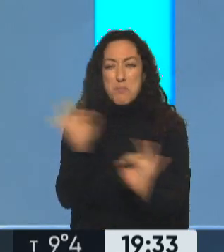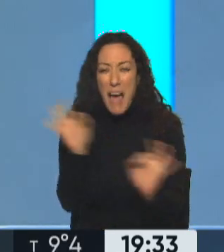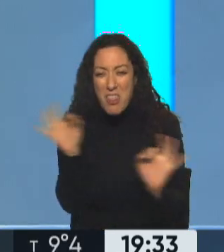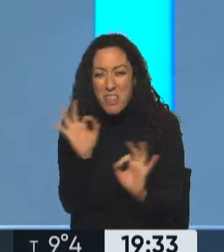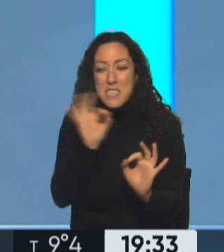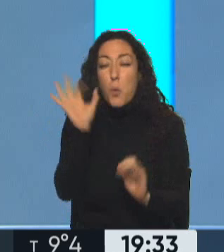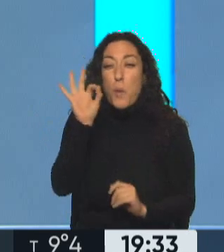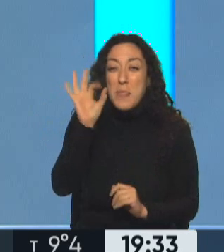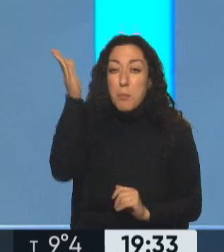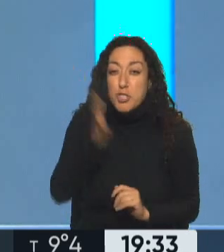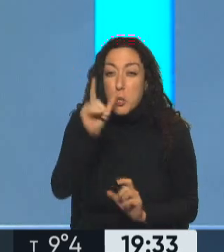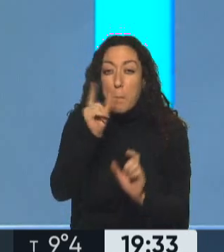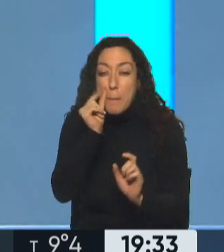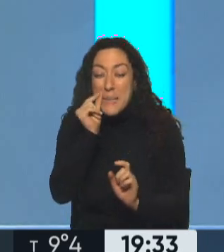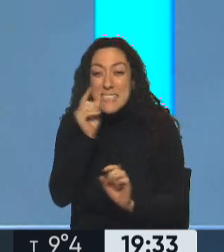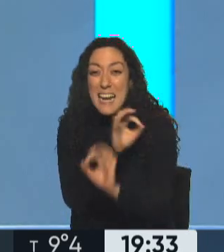25-26%